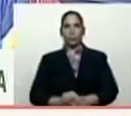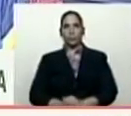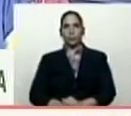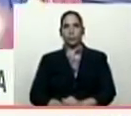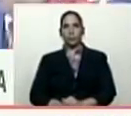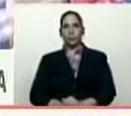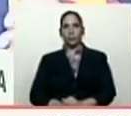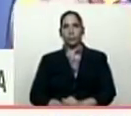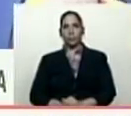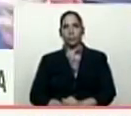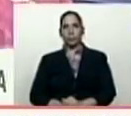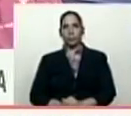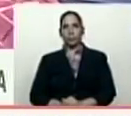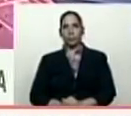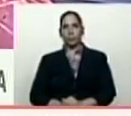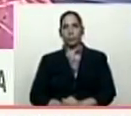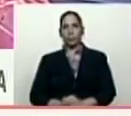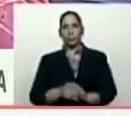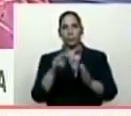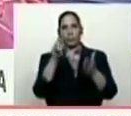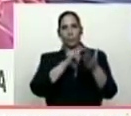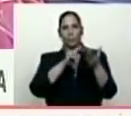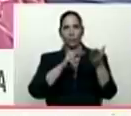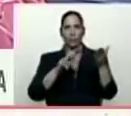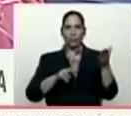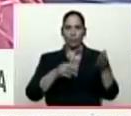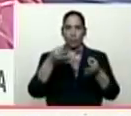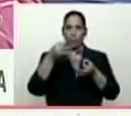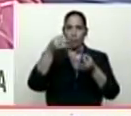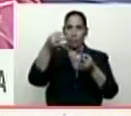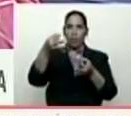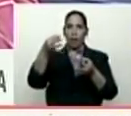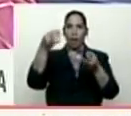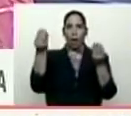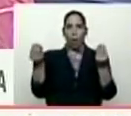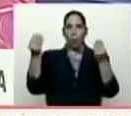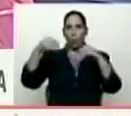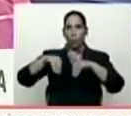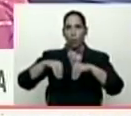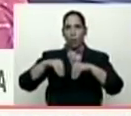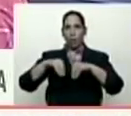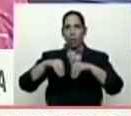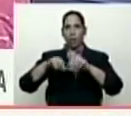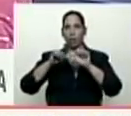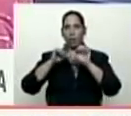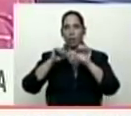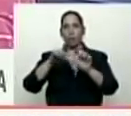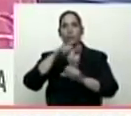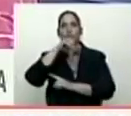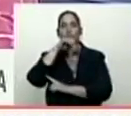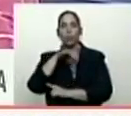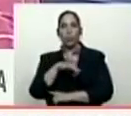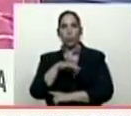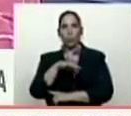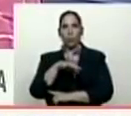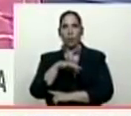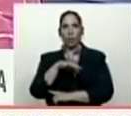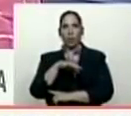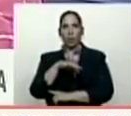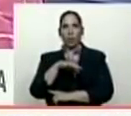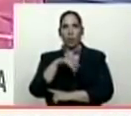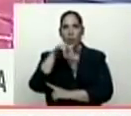voy a presentar aquí, voy a leer, darle lectura a un acuerdo para que quede para la historia de